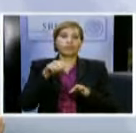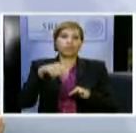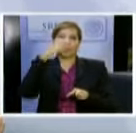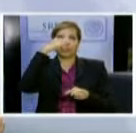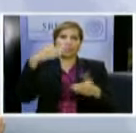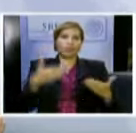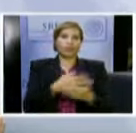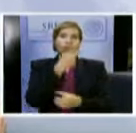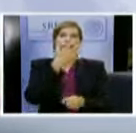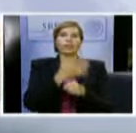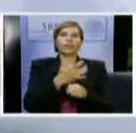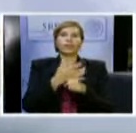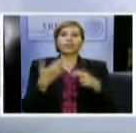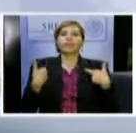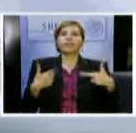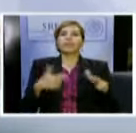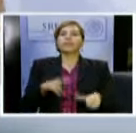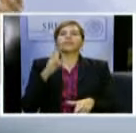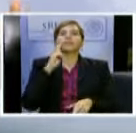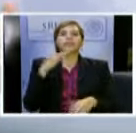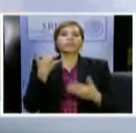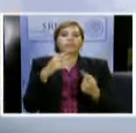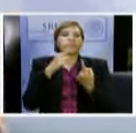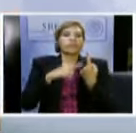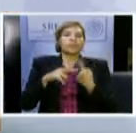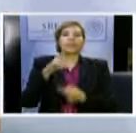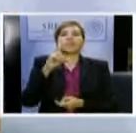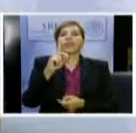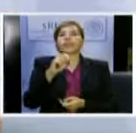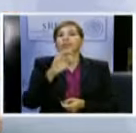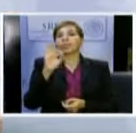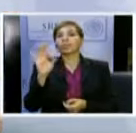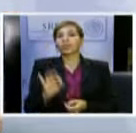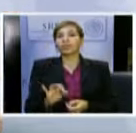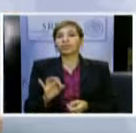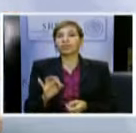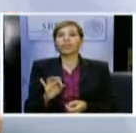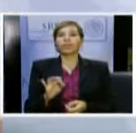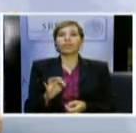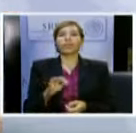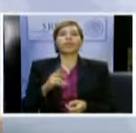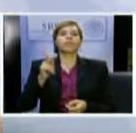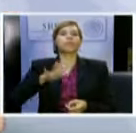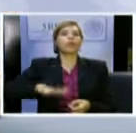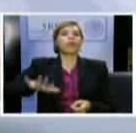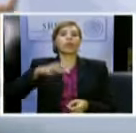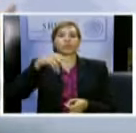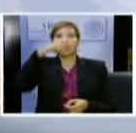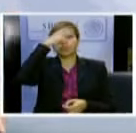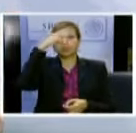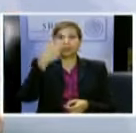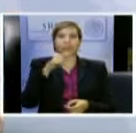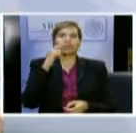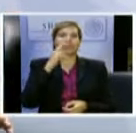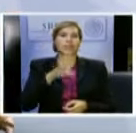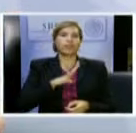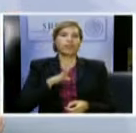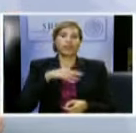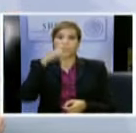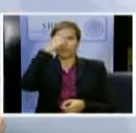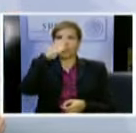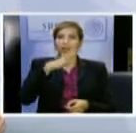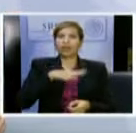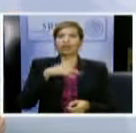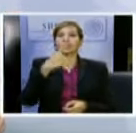que representan, vistos de esa óptica, el 30% de la población mexicana, juzgando México